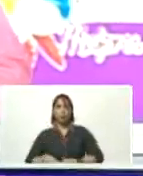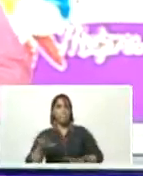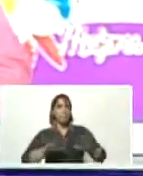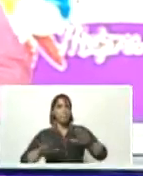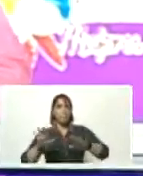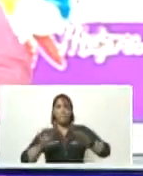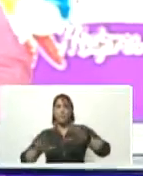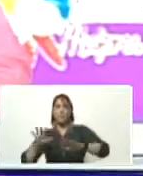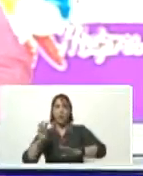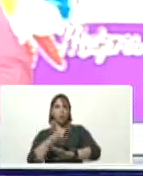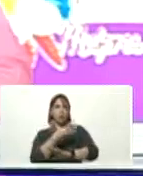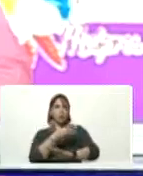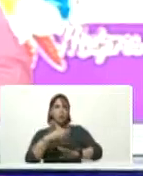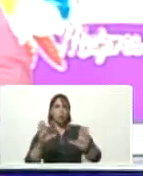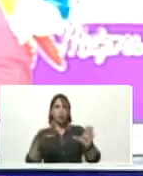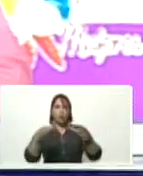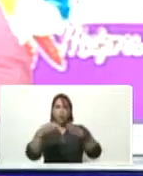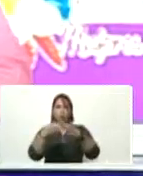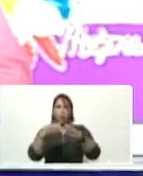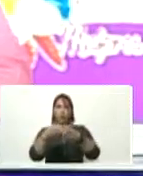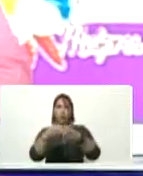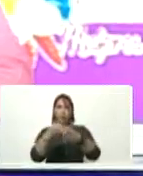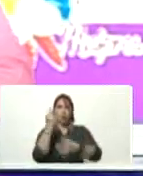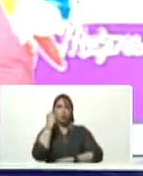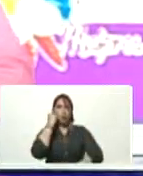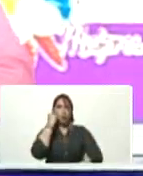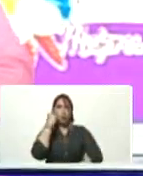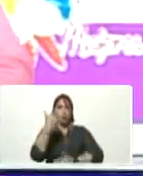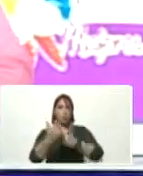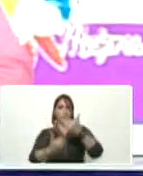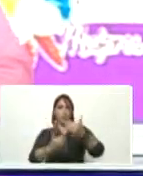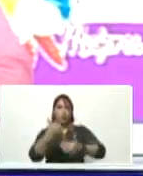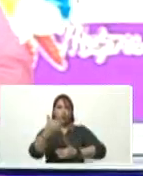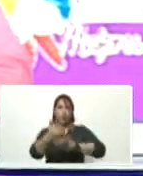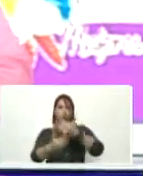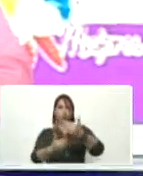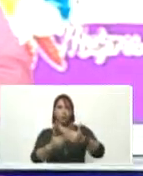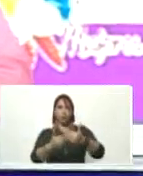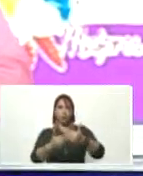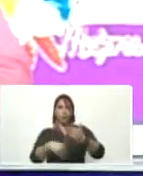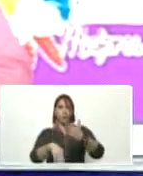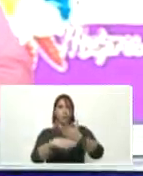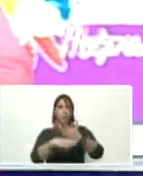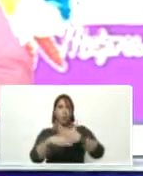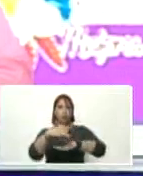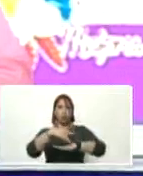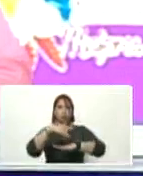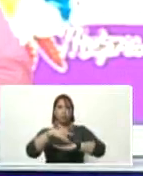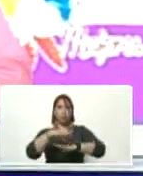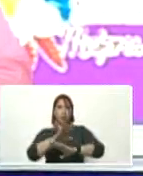Calixto, el grupo Mujeres y Tradición, y van a tocar la